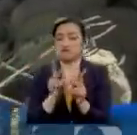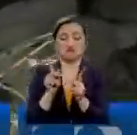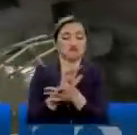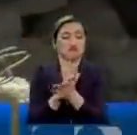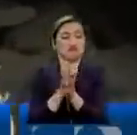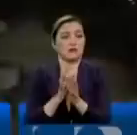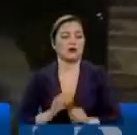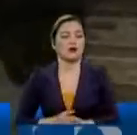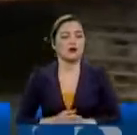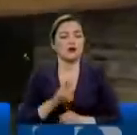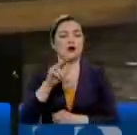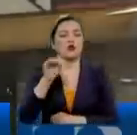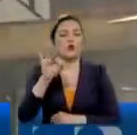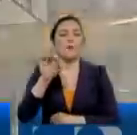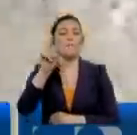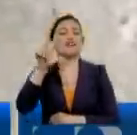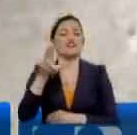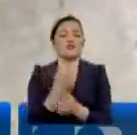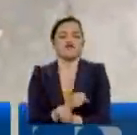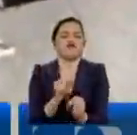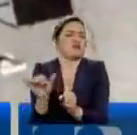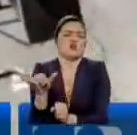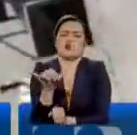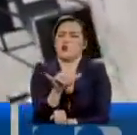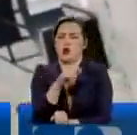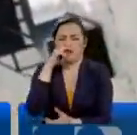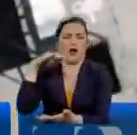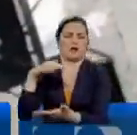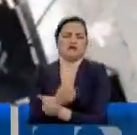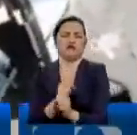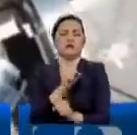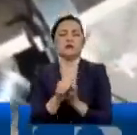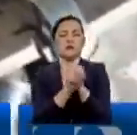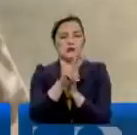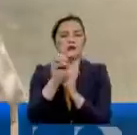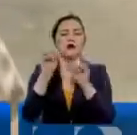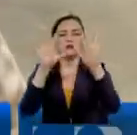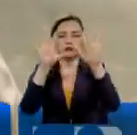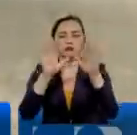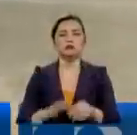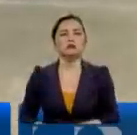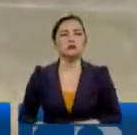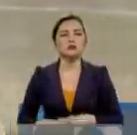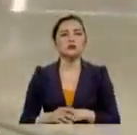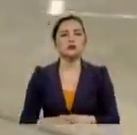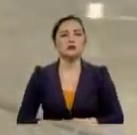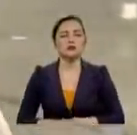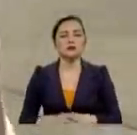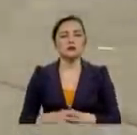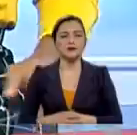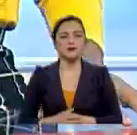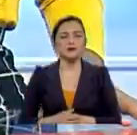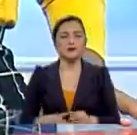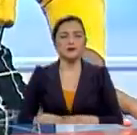registraron 23 explosiones de este tipo en la capital y en lo que va de este año ya son al menos 10. En Quito, Belén Merizalde,